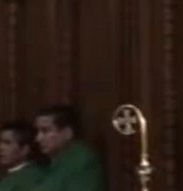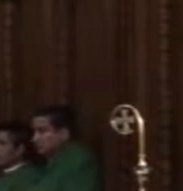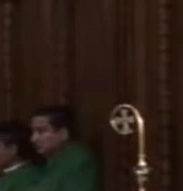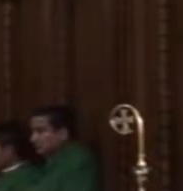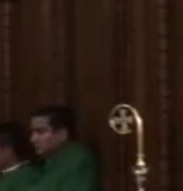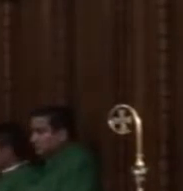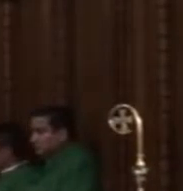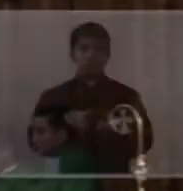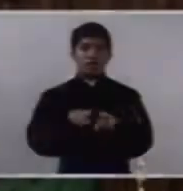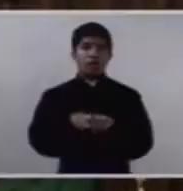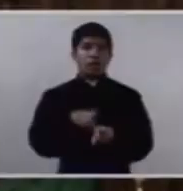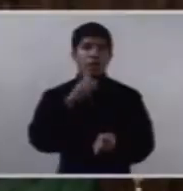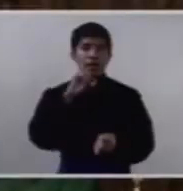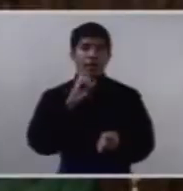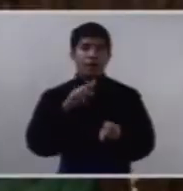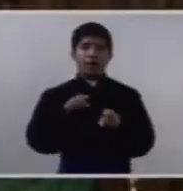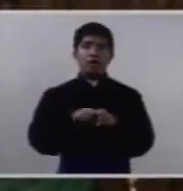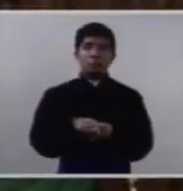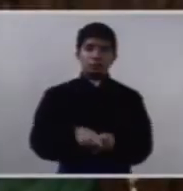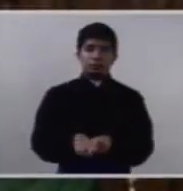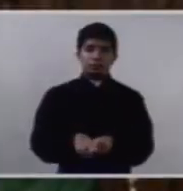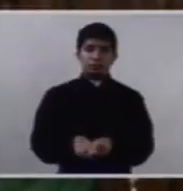Gracias, hermanas y hermanos,